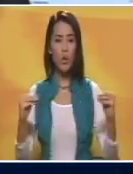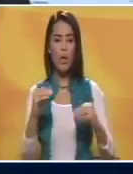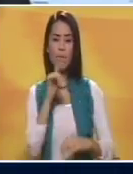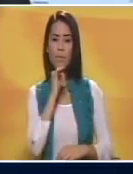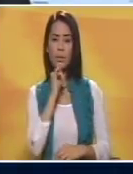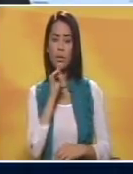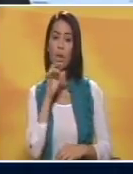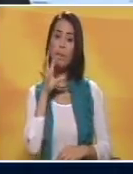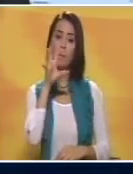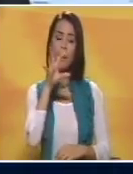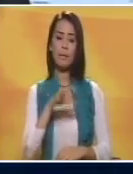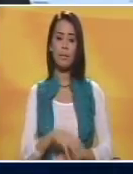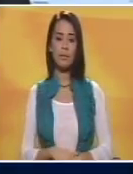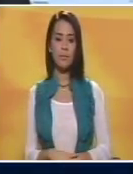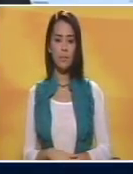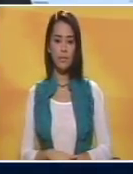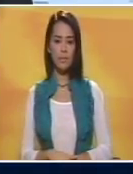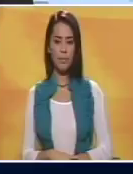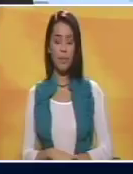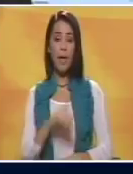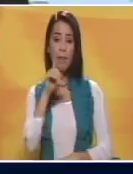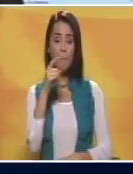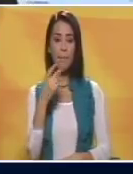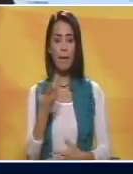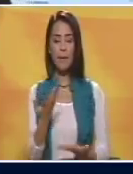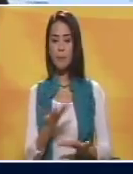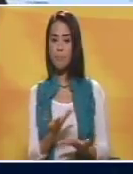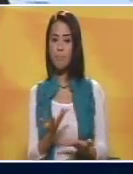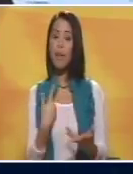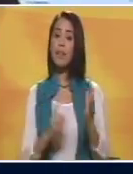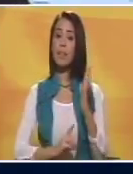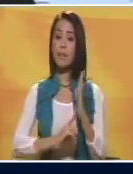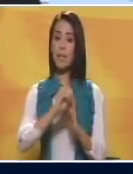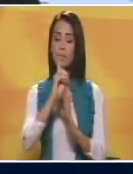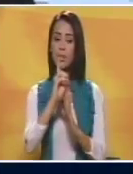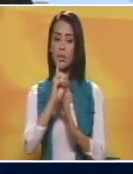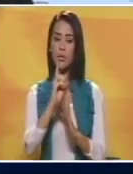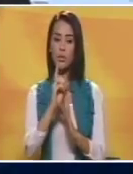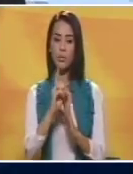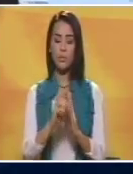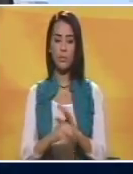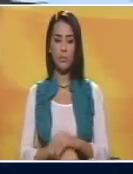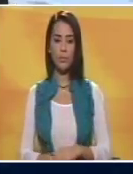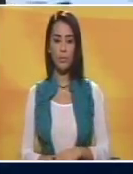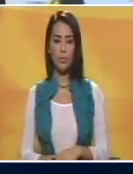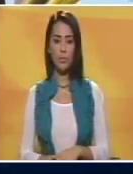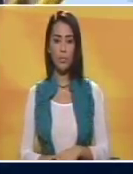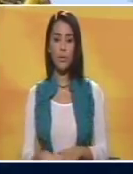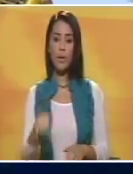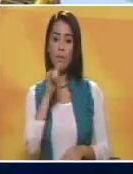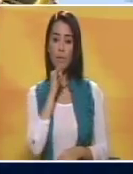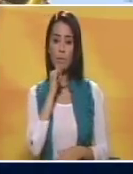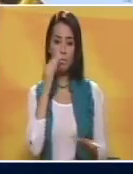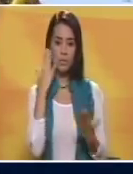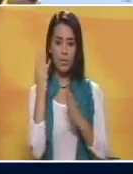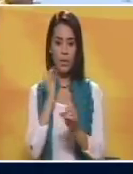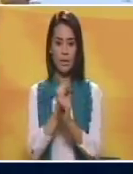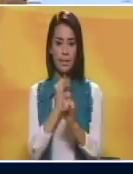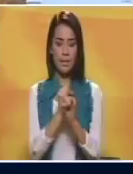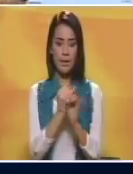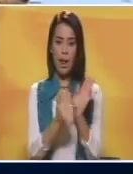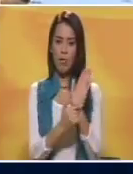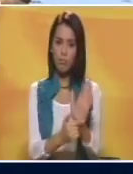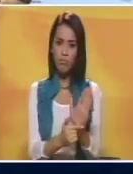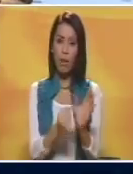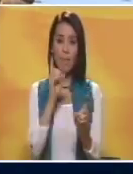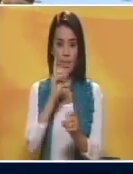nuestro país y al mismo tiempo va a ser integralmente el desarrollo desde el punto de vista informático del mismo. Es decir, que toda la